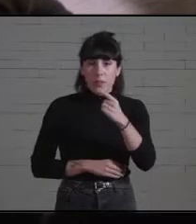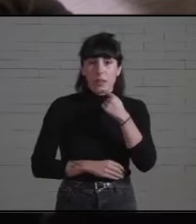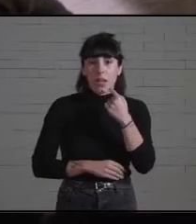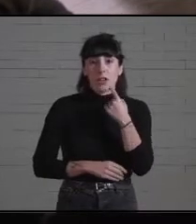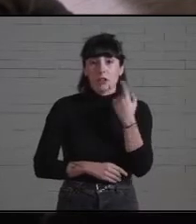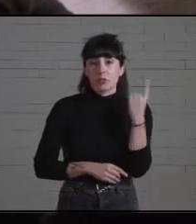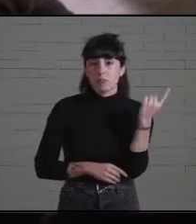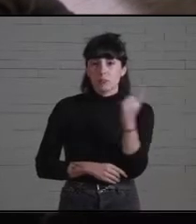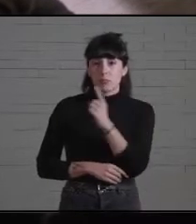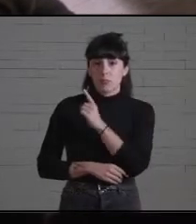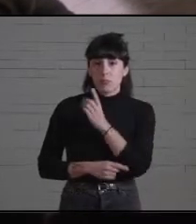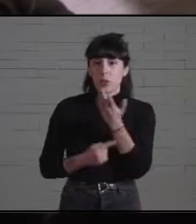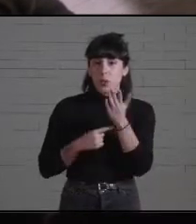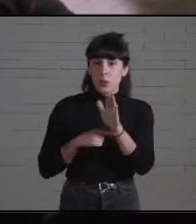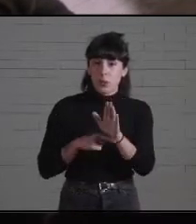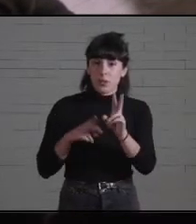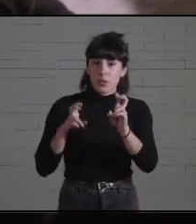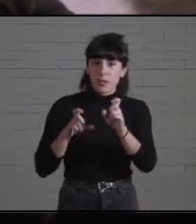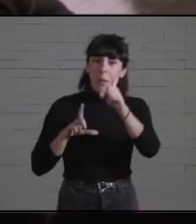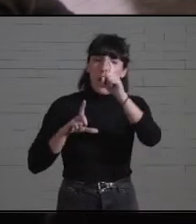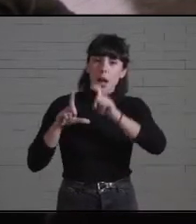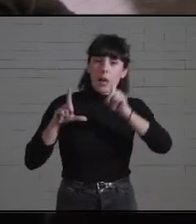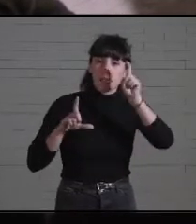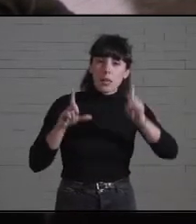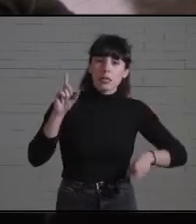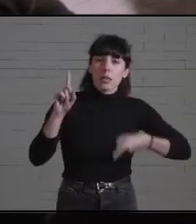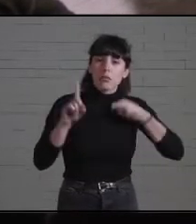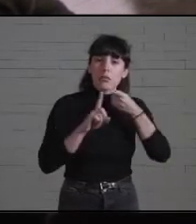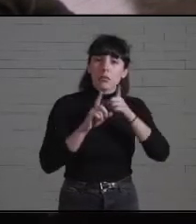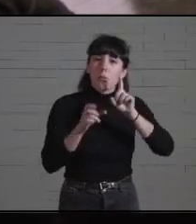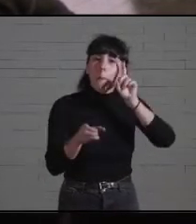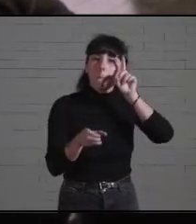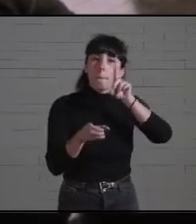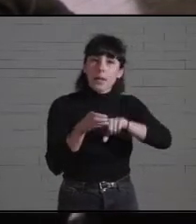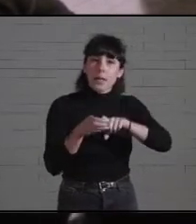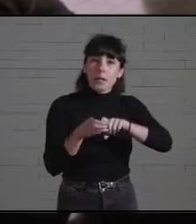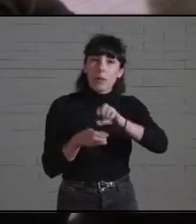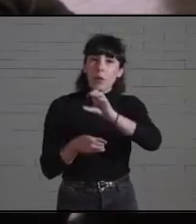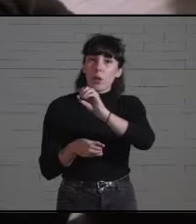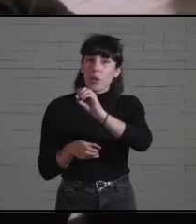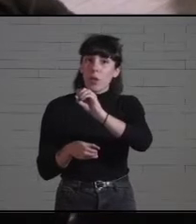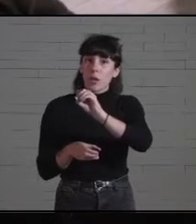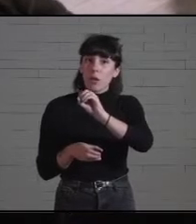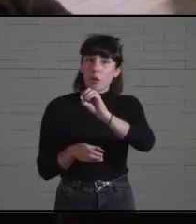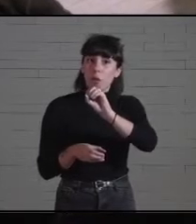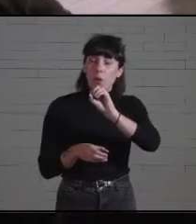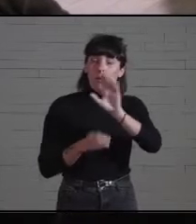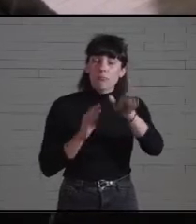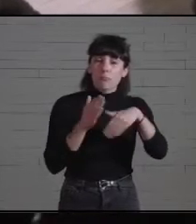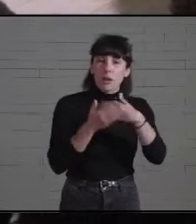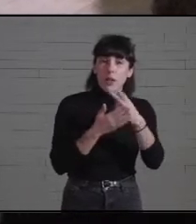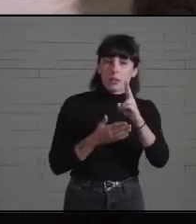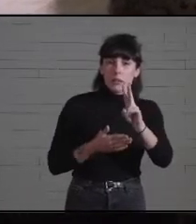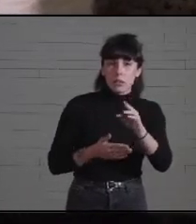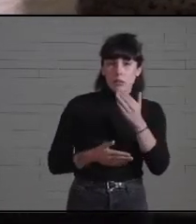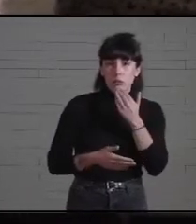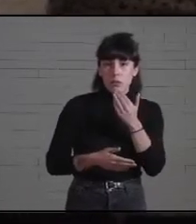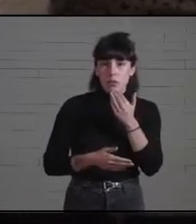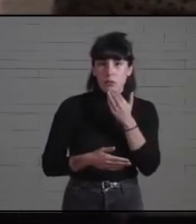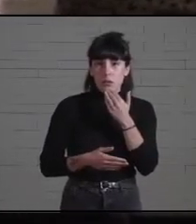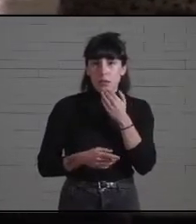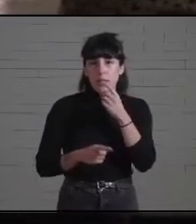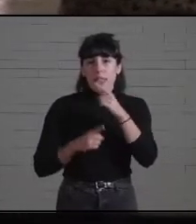con unas estadísticas sobre la participación en educación de 0 a 2 por nivel educativo. Tenemos, solo